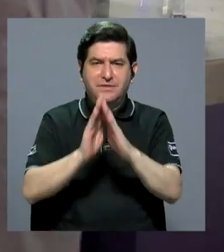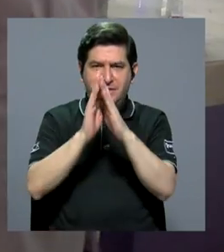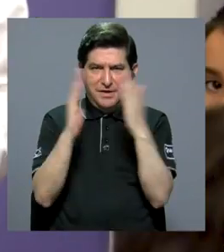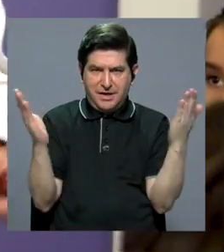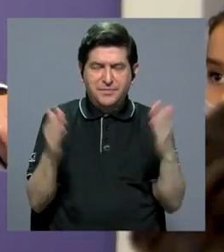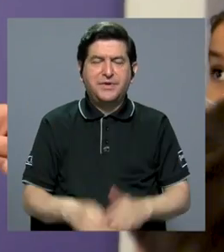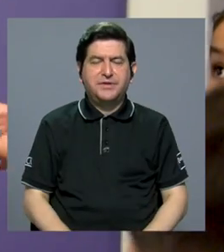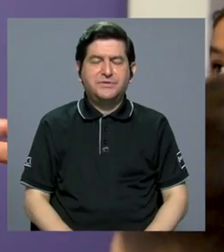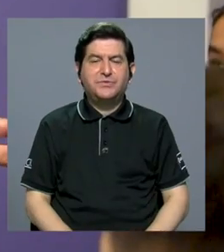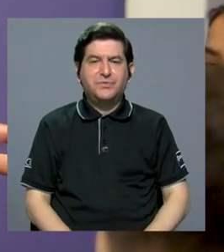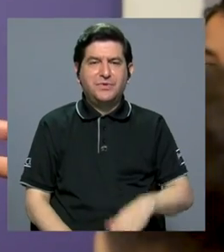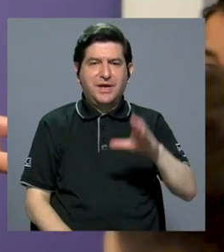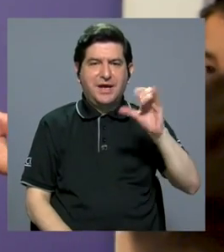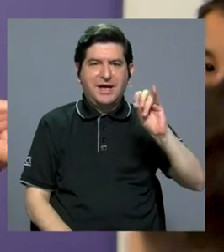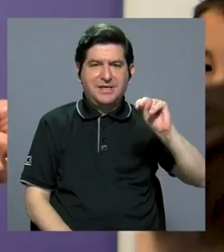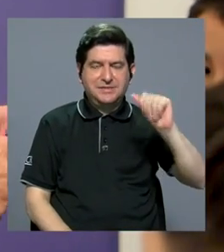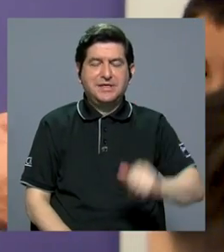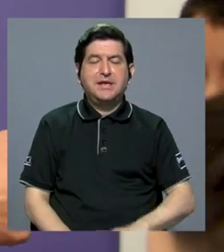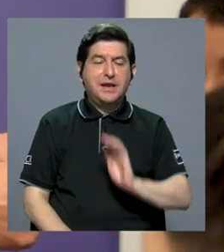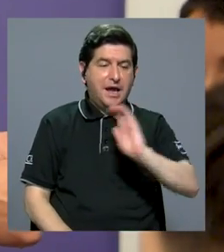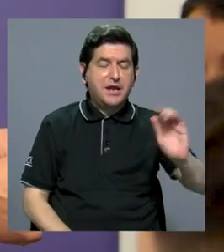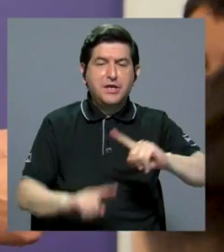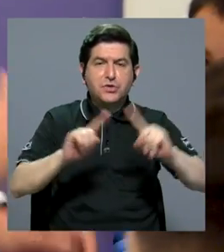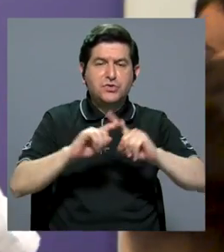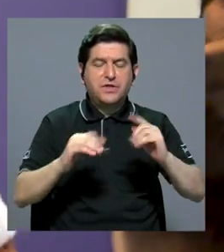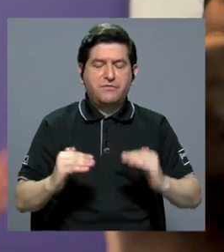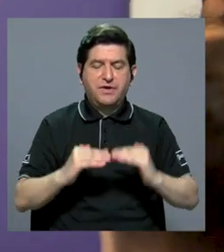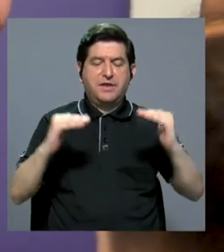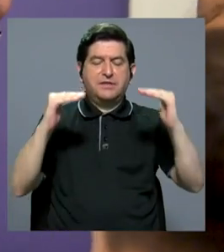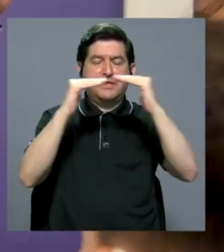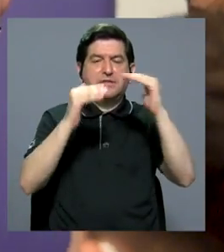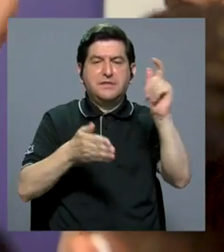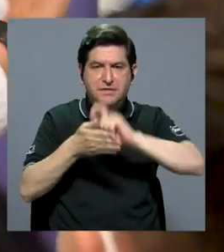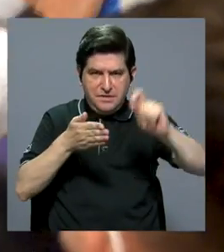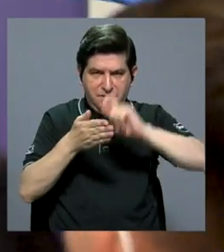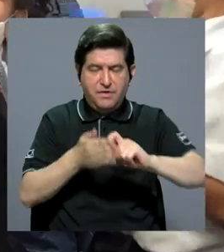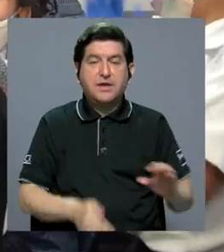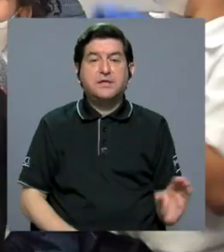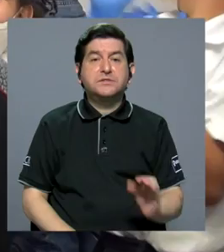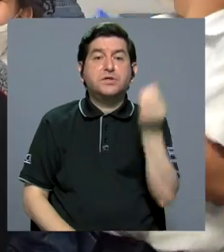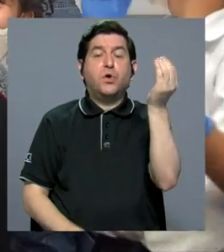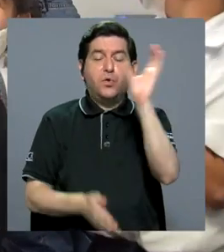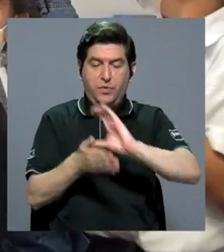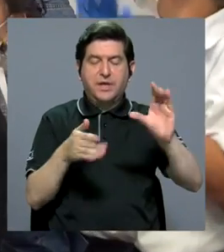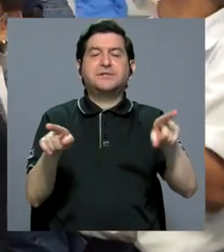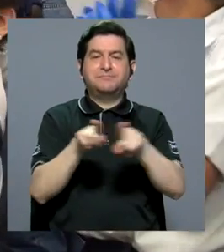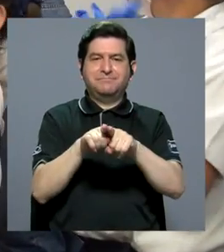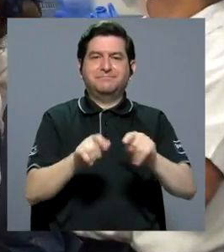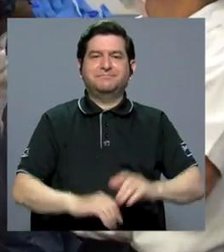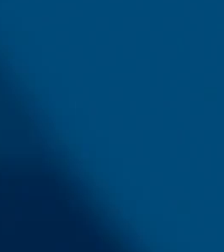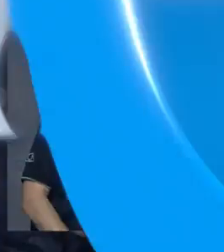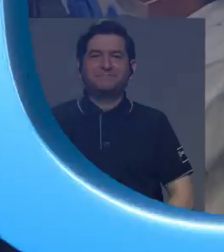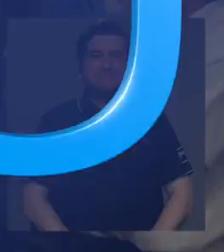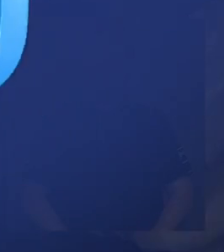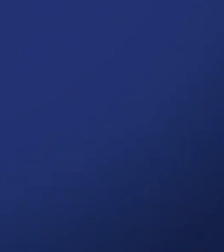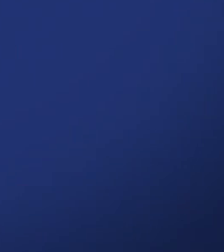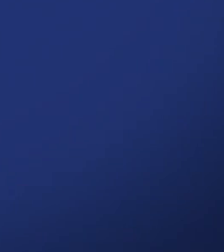abrir también las puertas del SINA a niños y niñas de otros niveles de primaria y a jóvenes de secundaria.